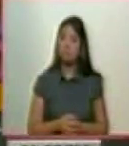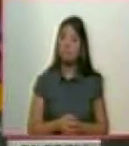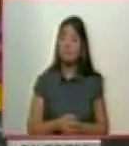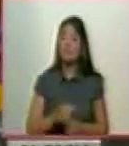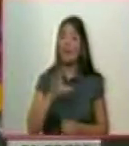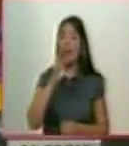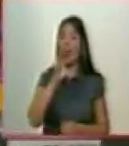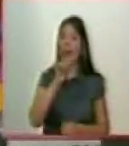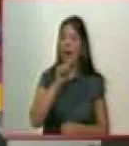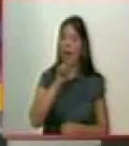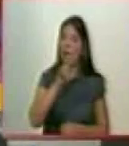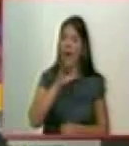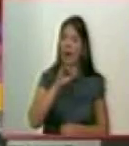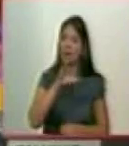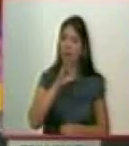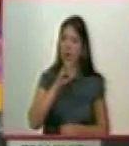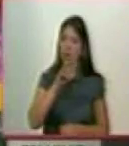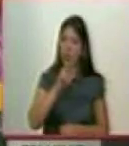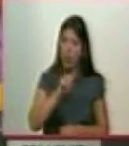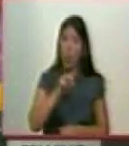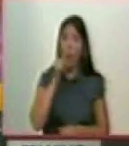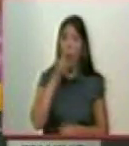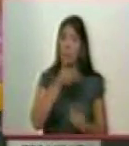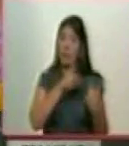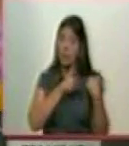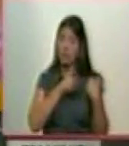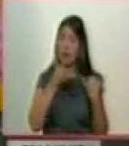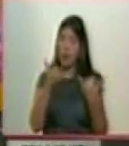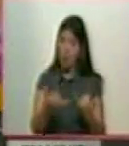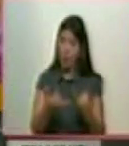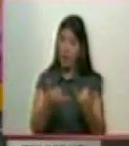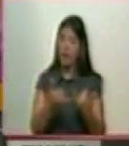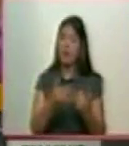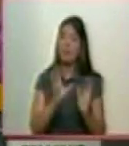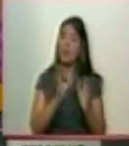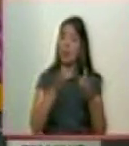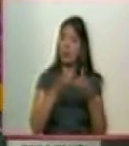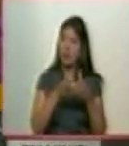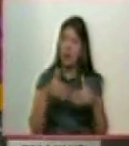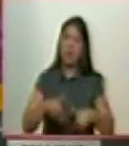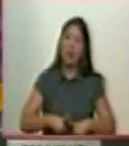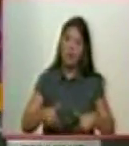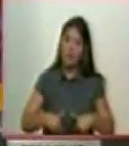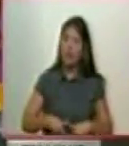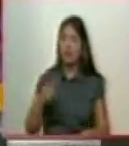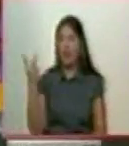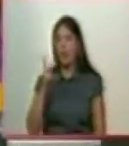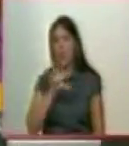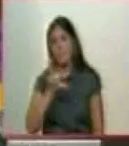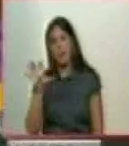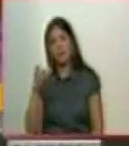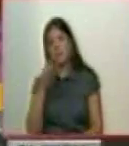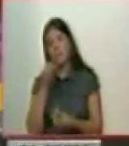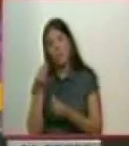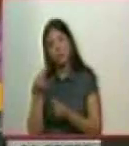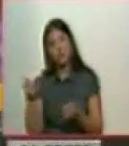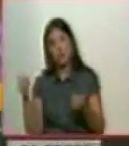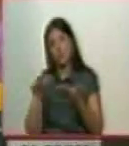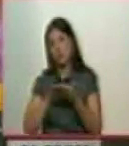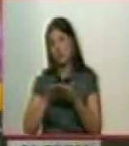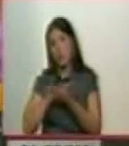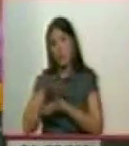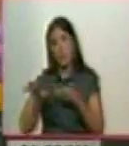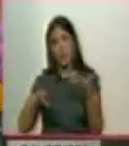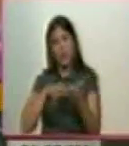está al frente de CARICOM, la presidencia pro tempore, va a hacer los esfuerzos para que Guyana y Venezuela busquemos una solución a